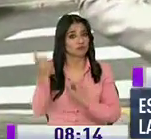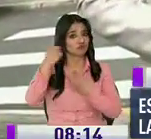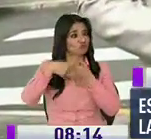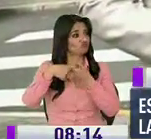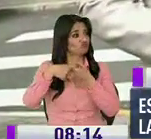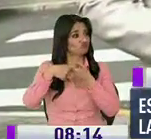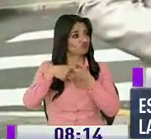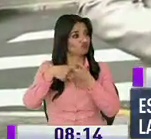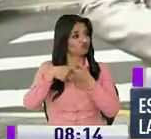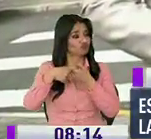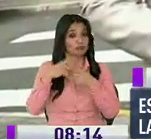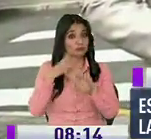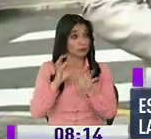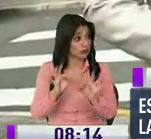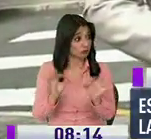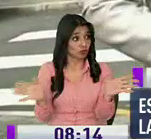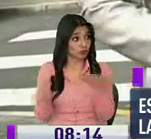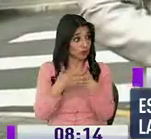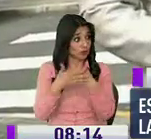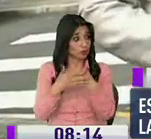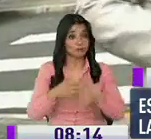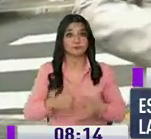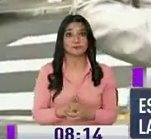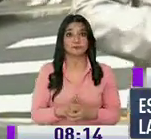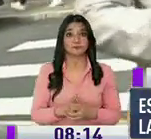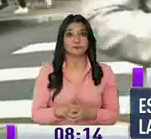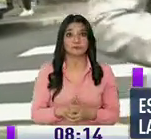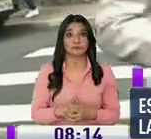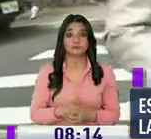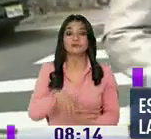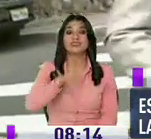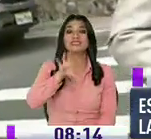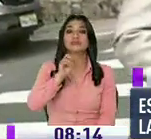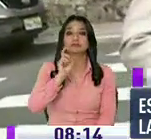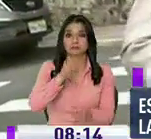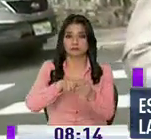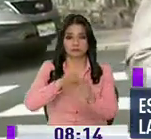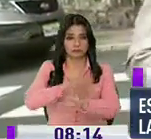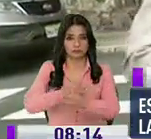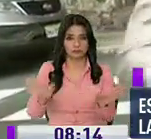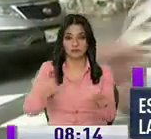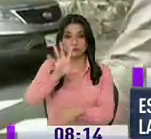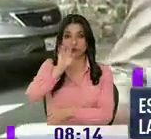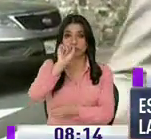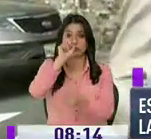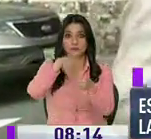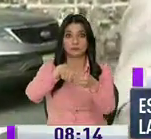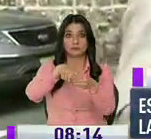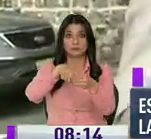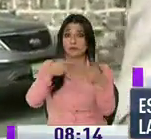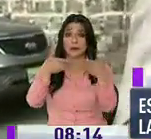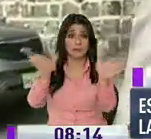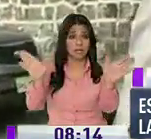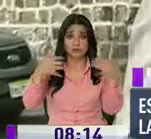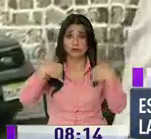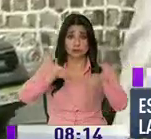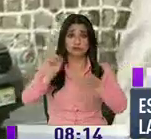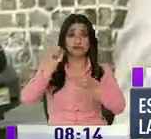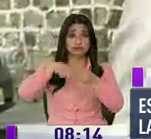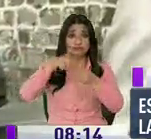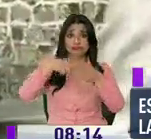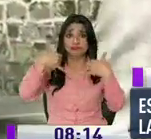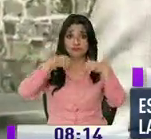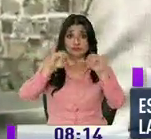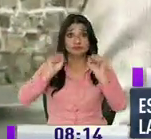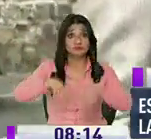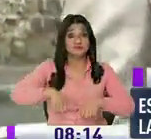inscripciones aún están disponibles o ya cerradas? Por el momento están como 50 inscritos y está abierta todavía las inscripciones. Perfecto, la muchas